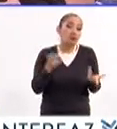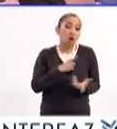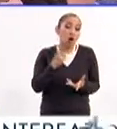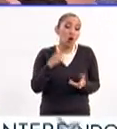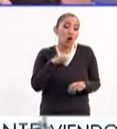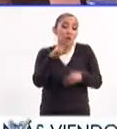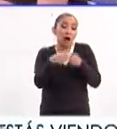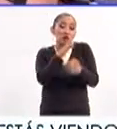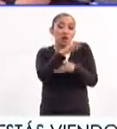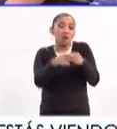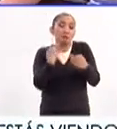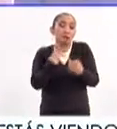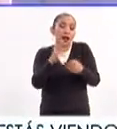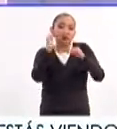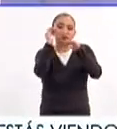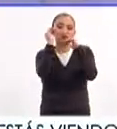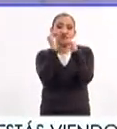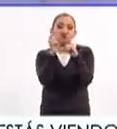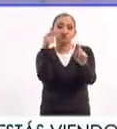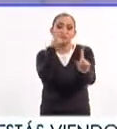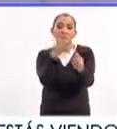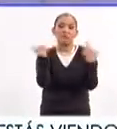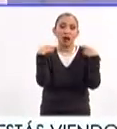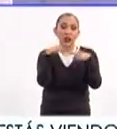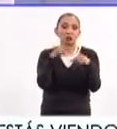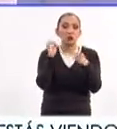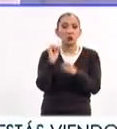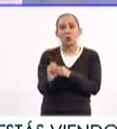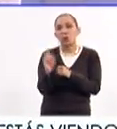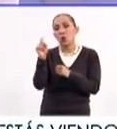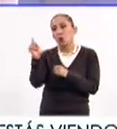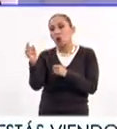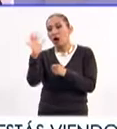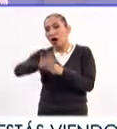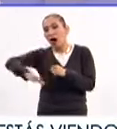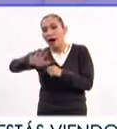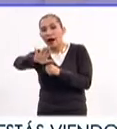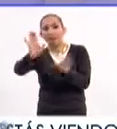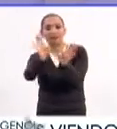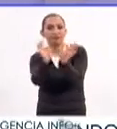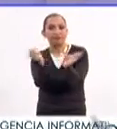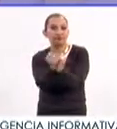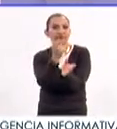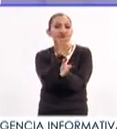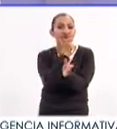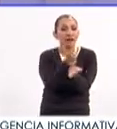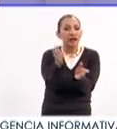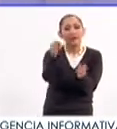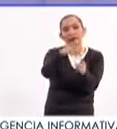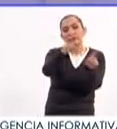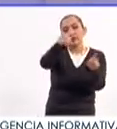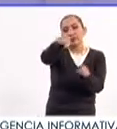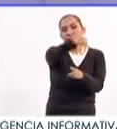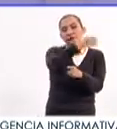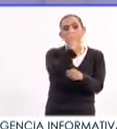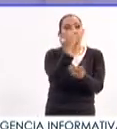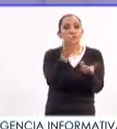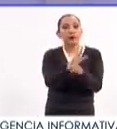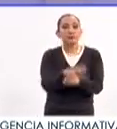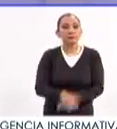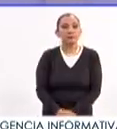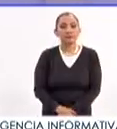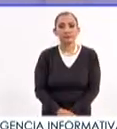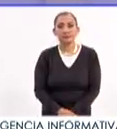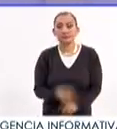pueden asistir todos, pero ¿están realmente dirigido a maestros o a áreas de certificación del inglés en las diferentes escuelas? Claro,